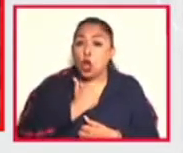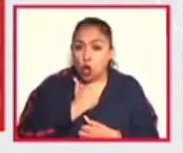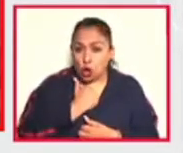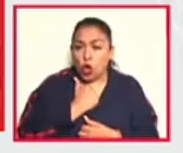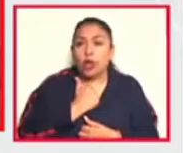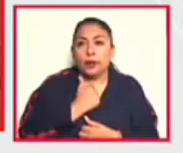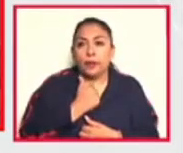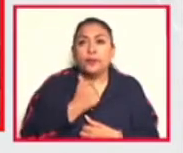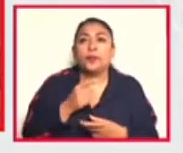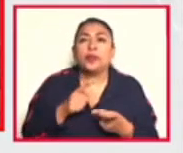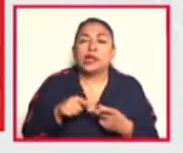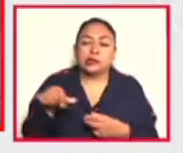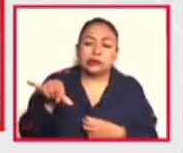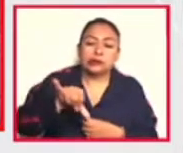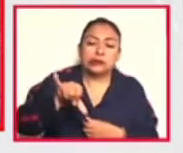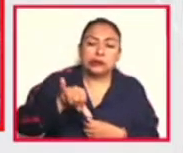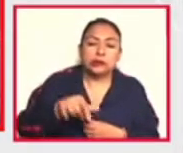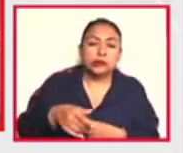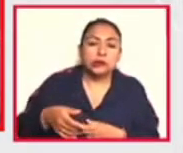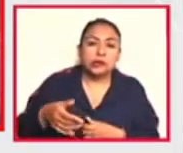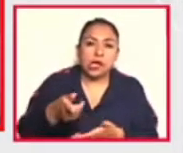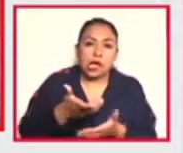El piquetito, exactamente.